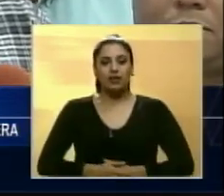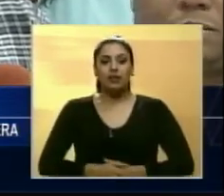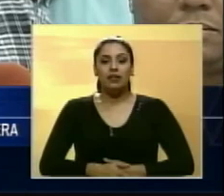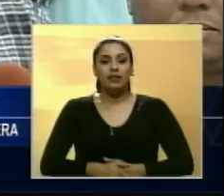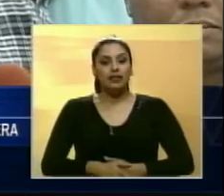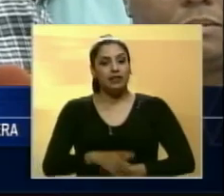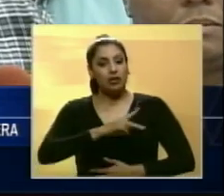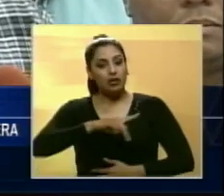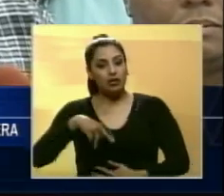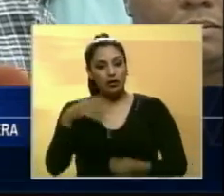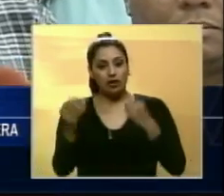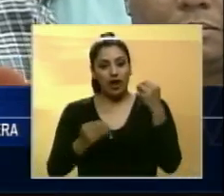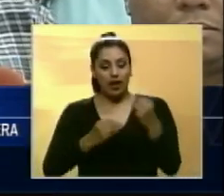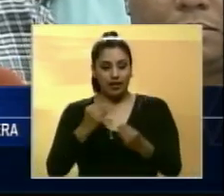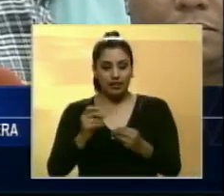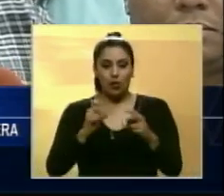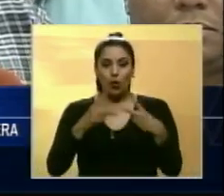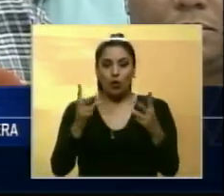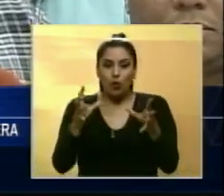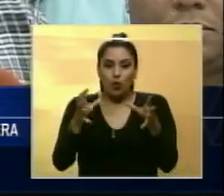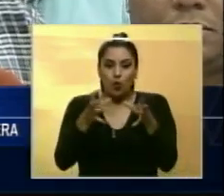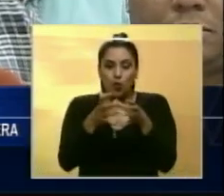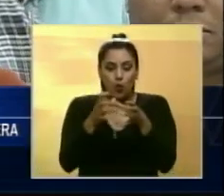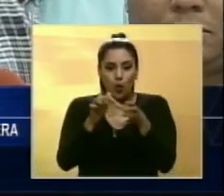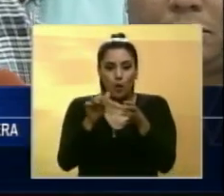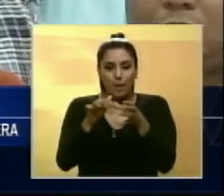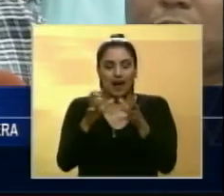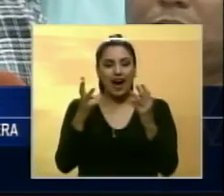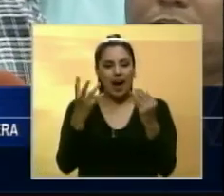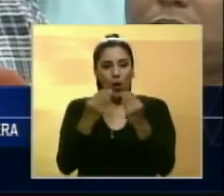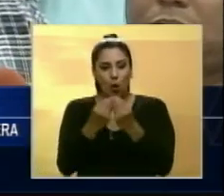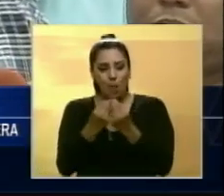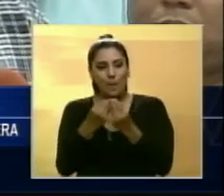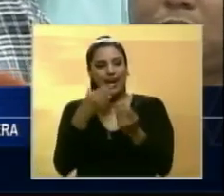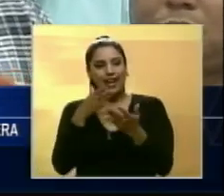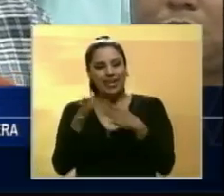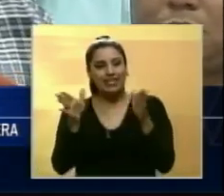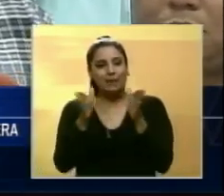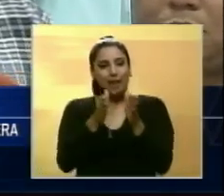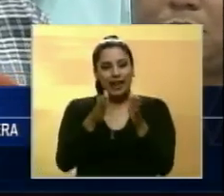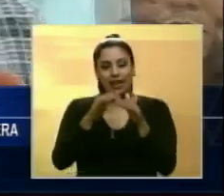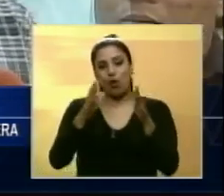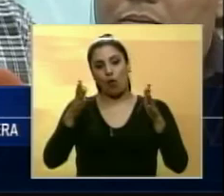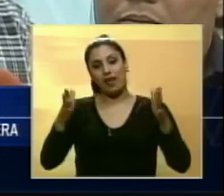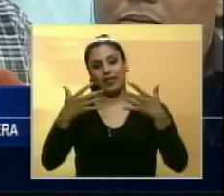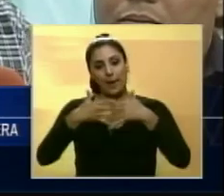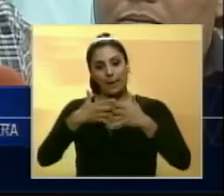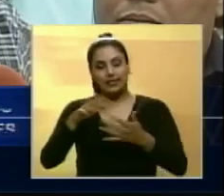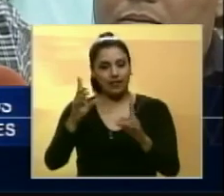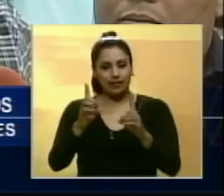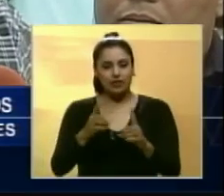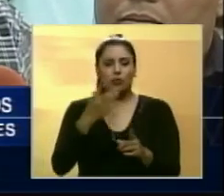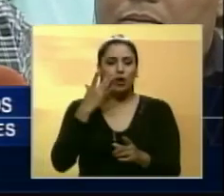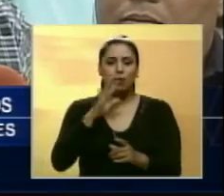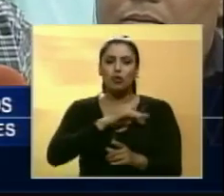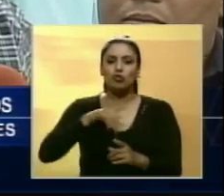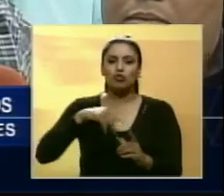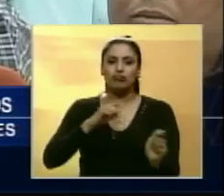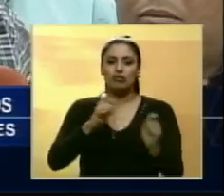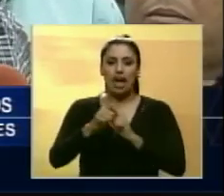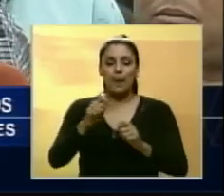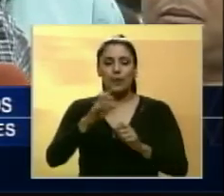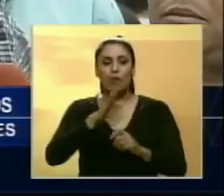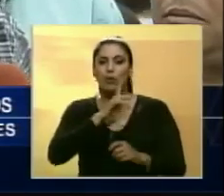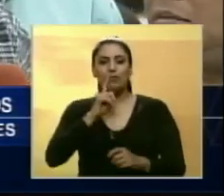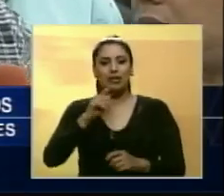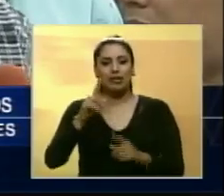hemos creado un equipo que está acompañando sobre todo a las pequeñas y las medianas industrias. En términos cambiarios, hay una tasa de